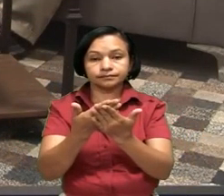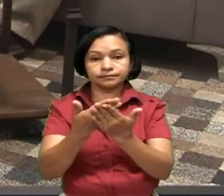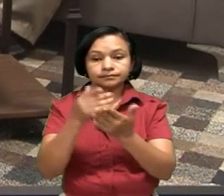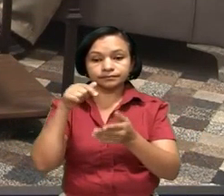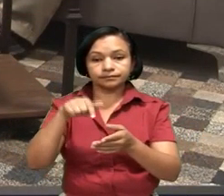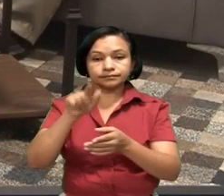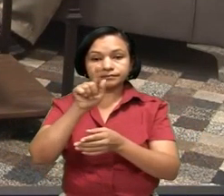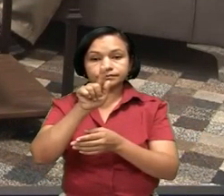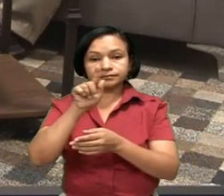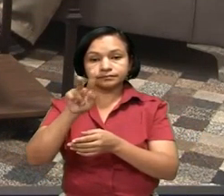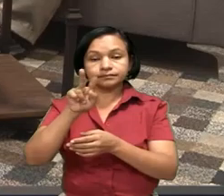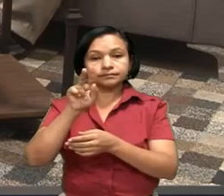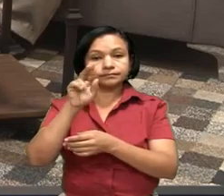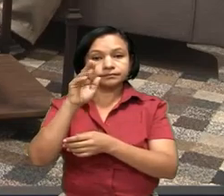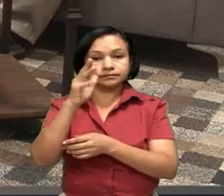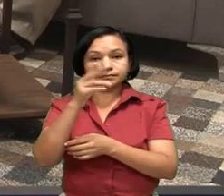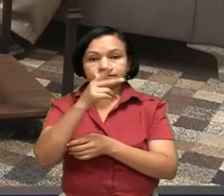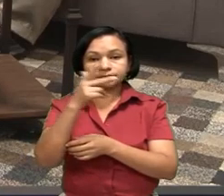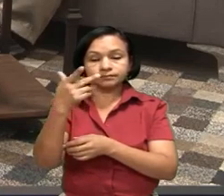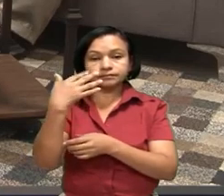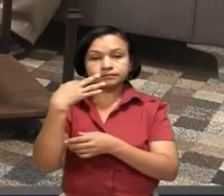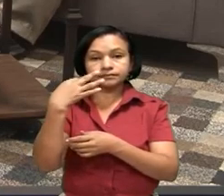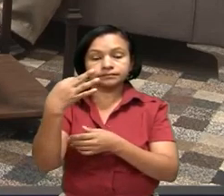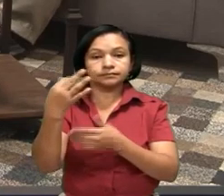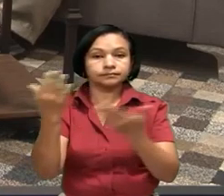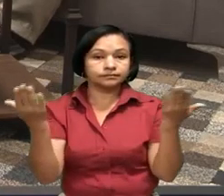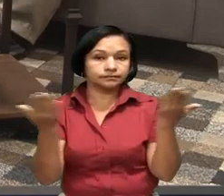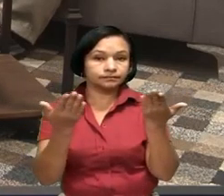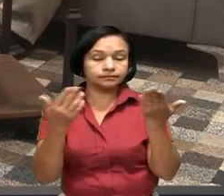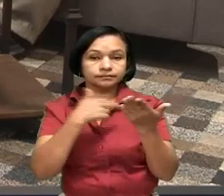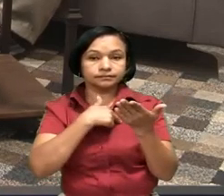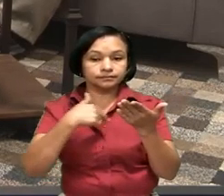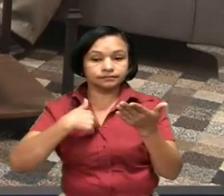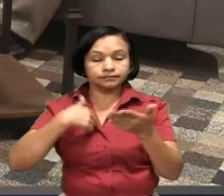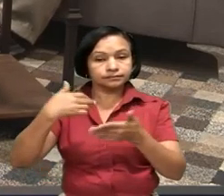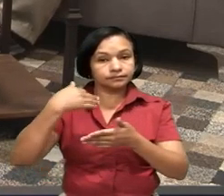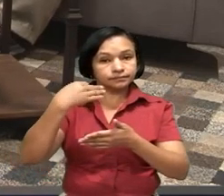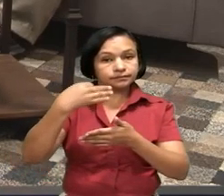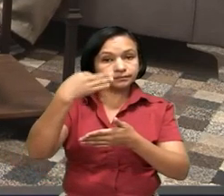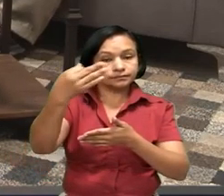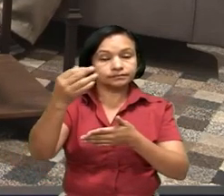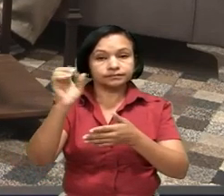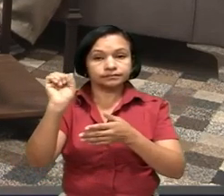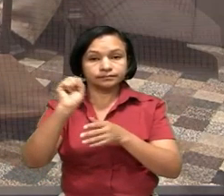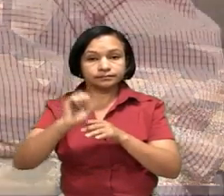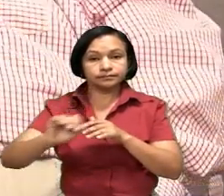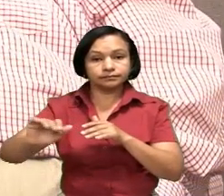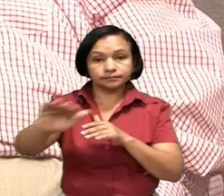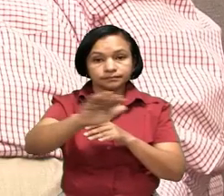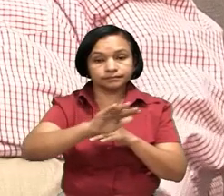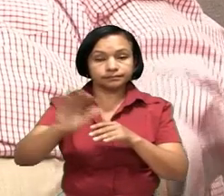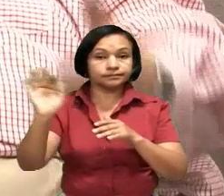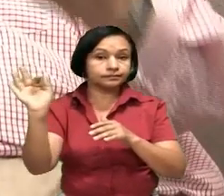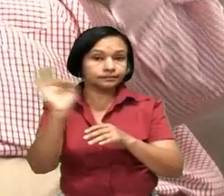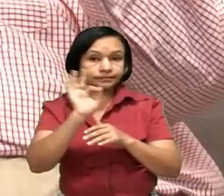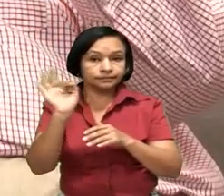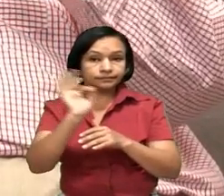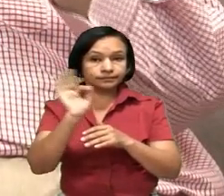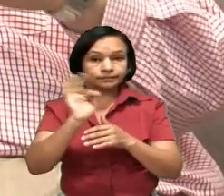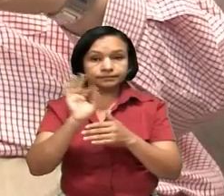canal parlamentario que en la medida que se va proyectando a la sociedad en esa medida se